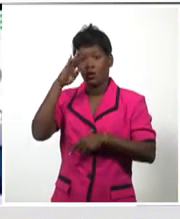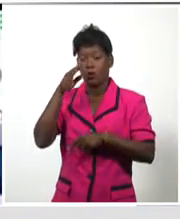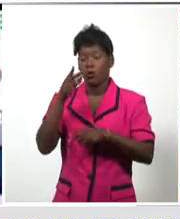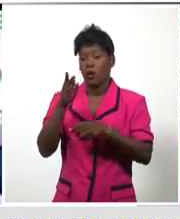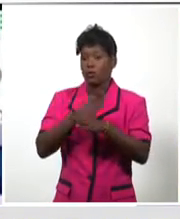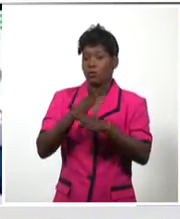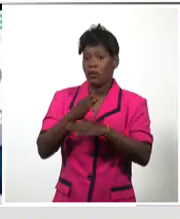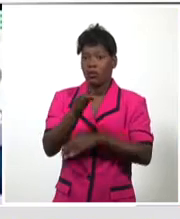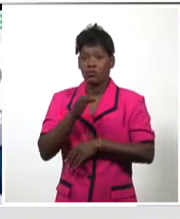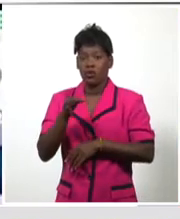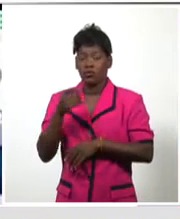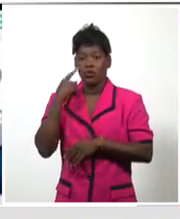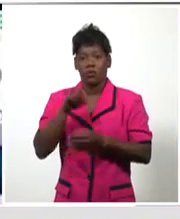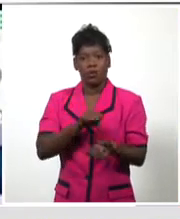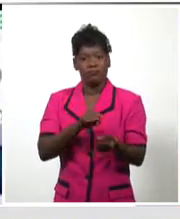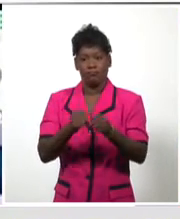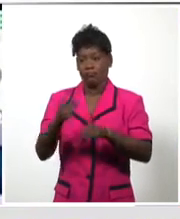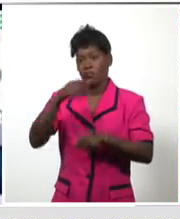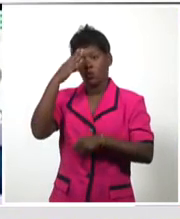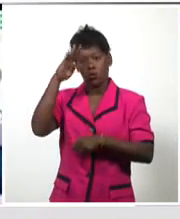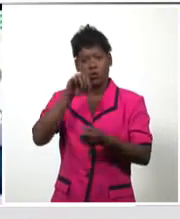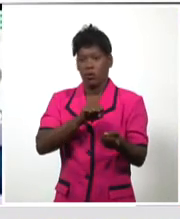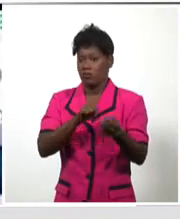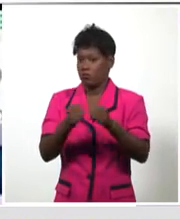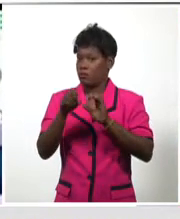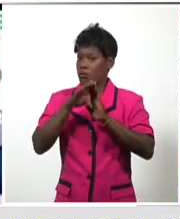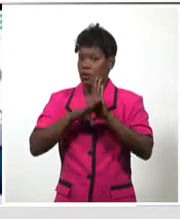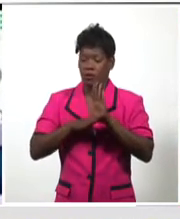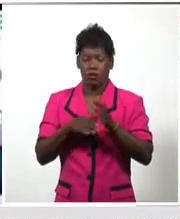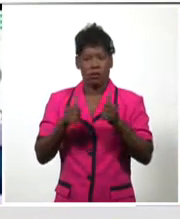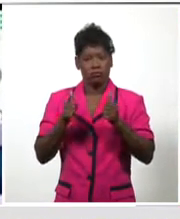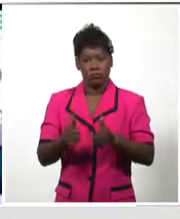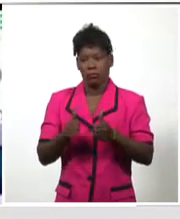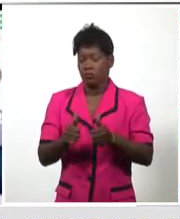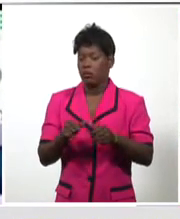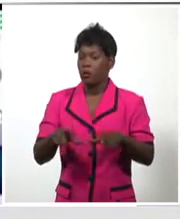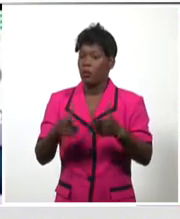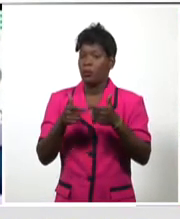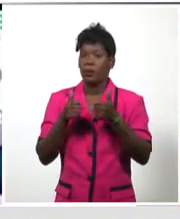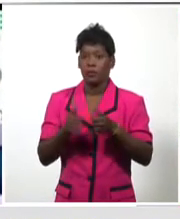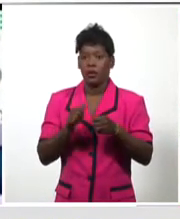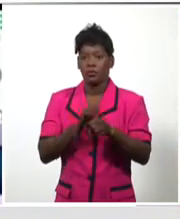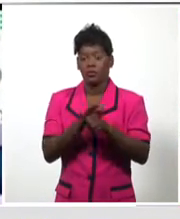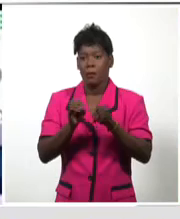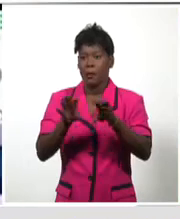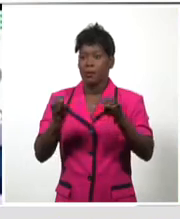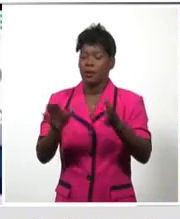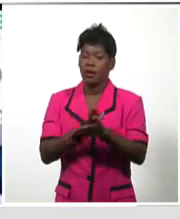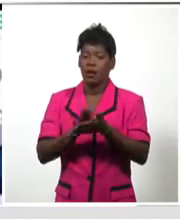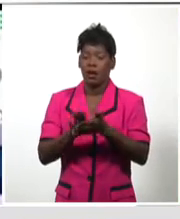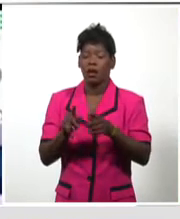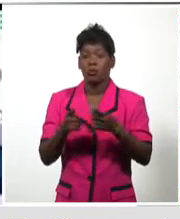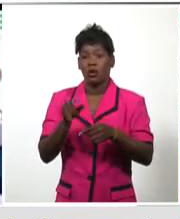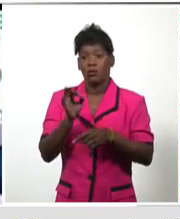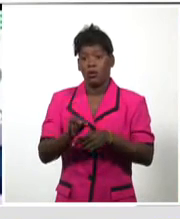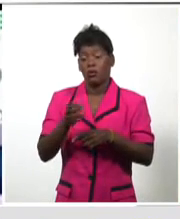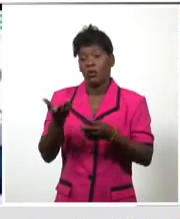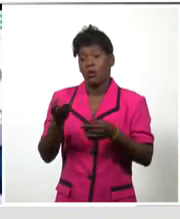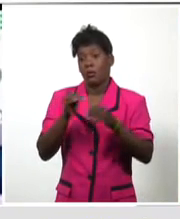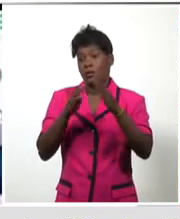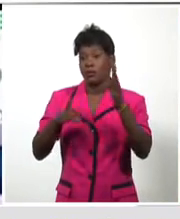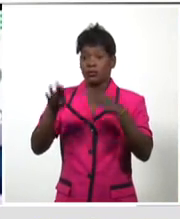se arrecian las medidas para evitar la propagación de la COVID-19. Y eso forma parte también de la concepción del Ministerio de Salud Pública